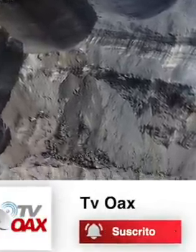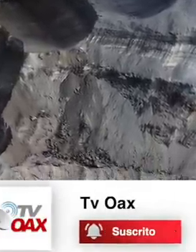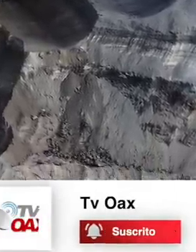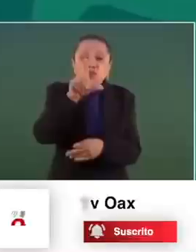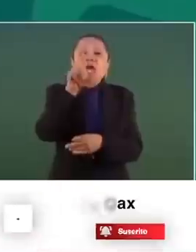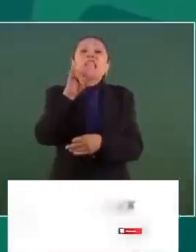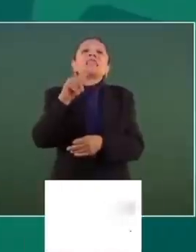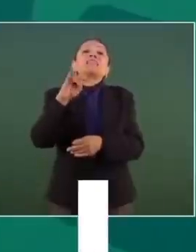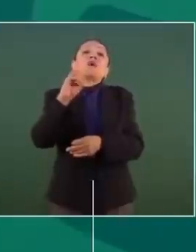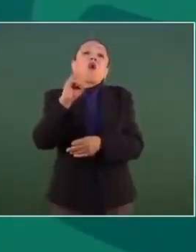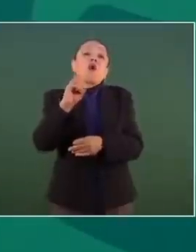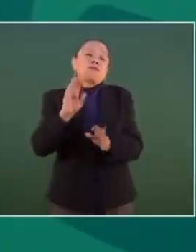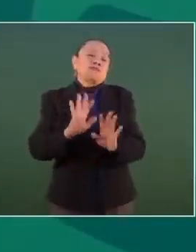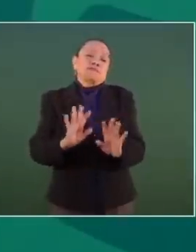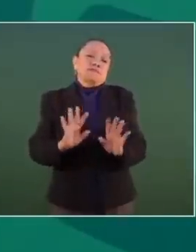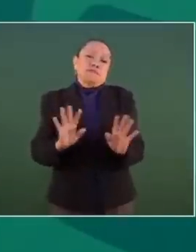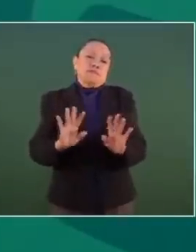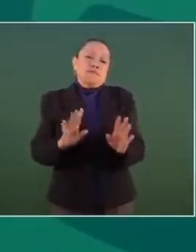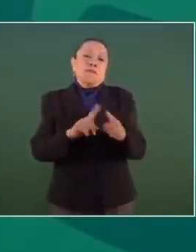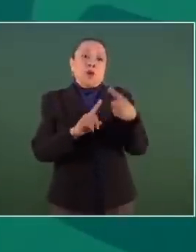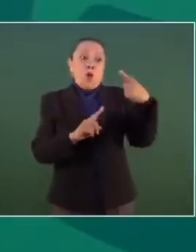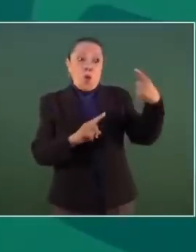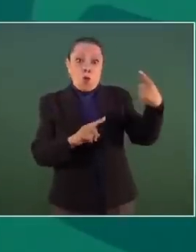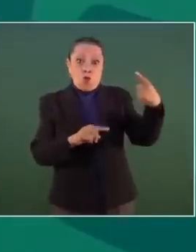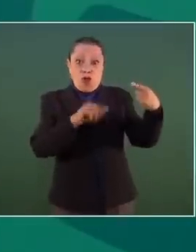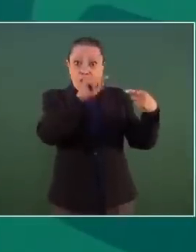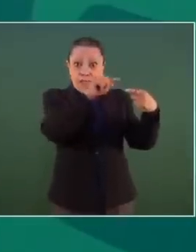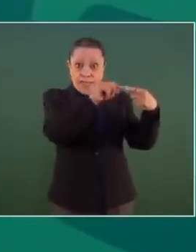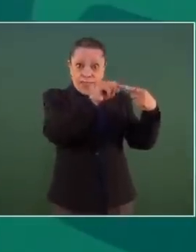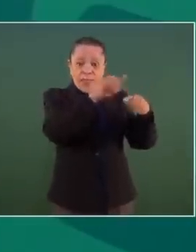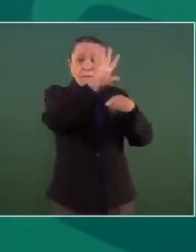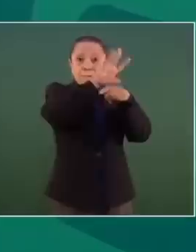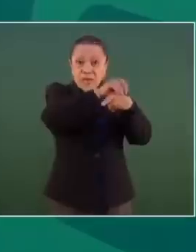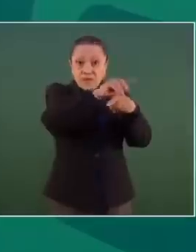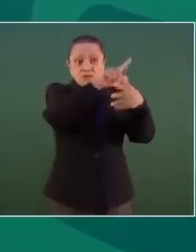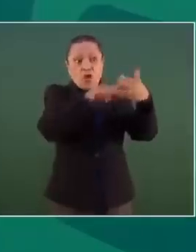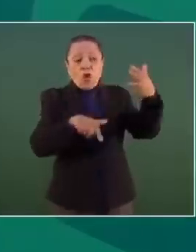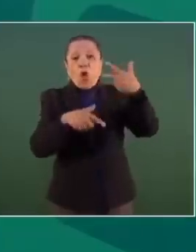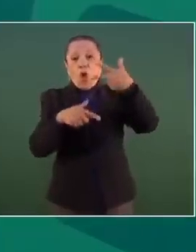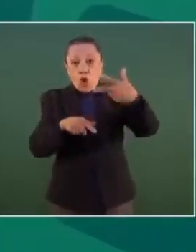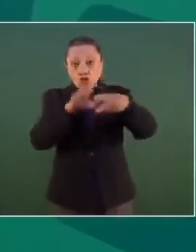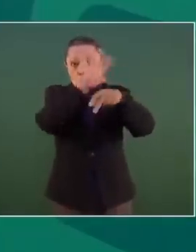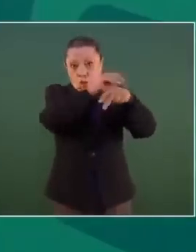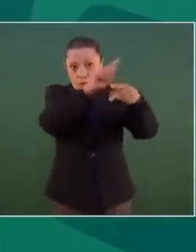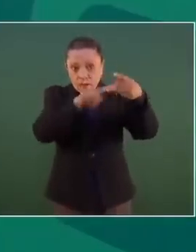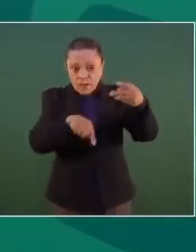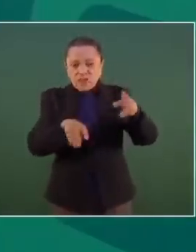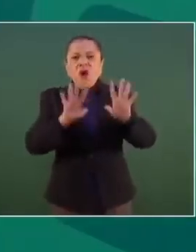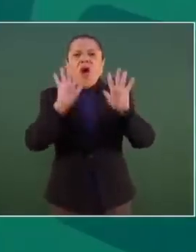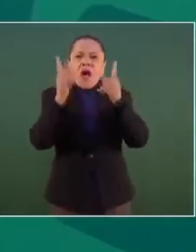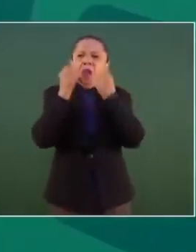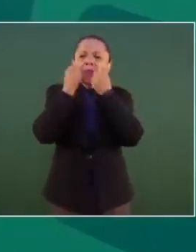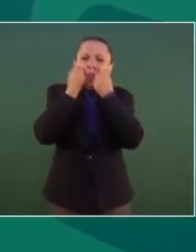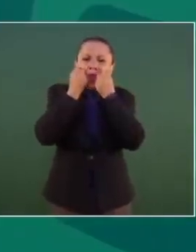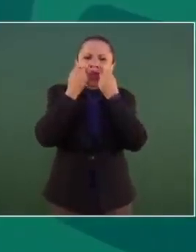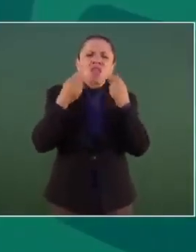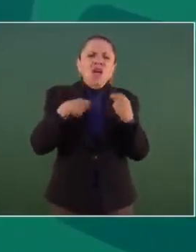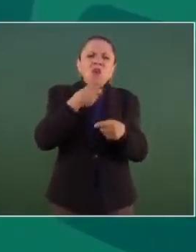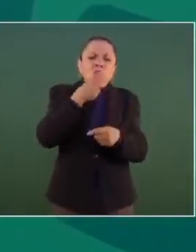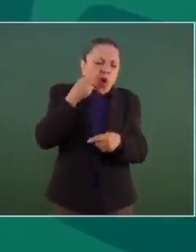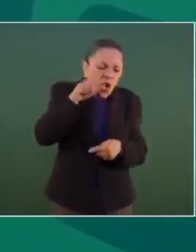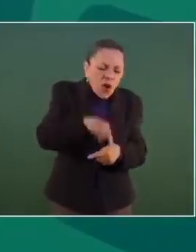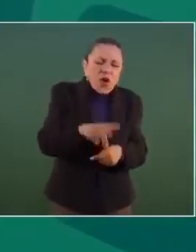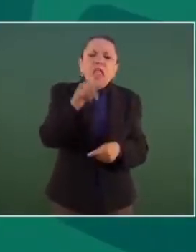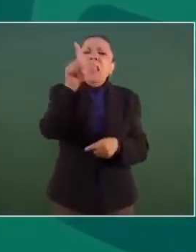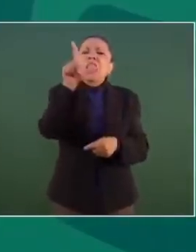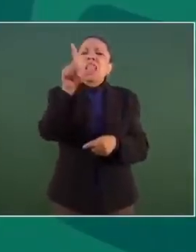No pueden con esa concesión decir, vamos nosotros a extraer litio. No